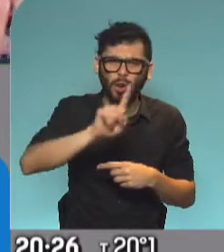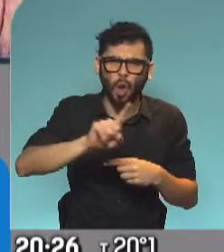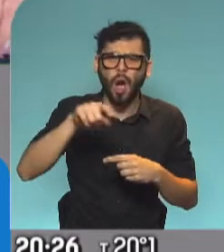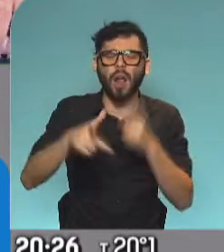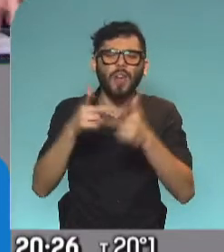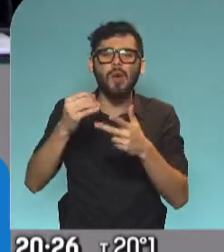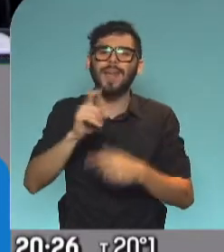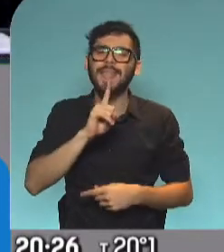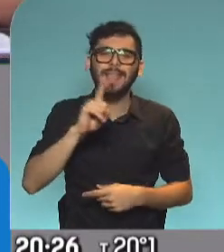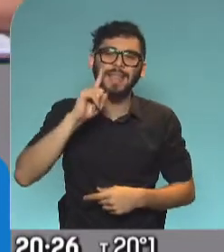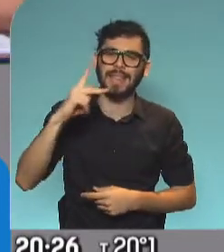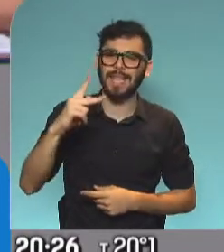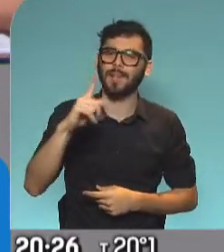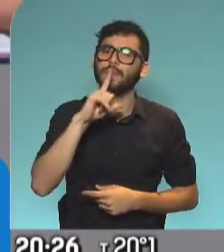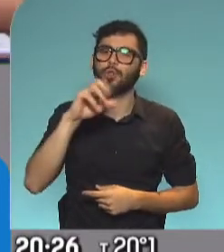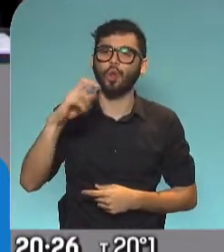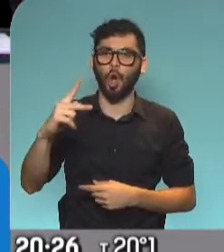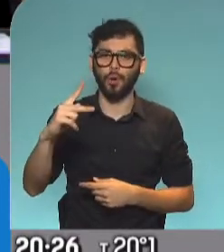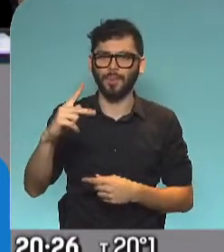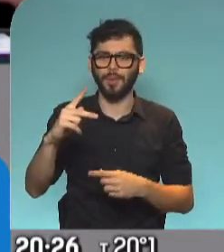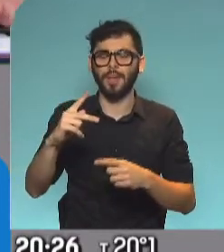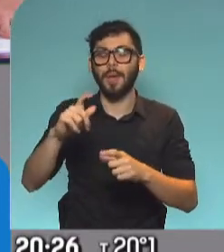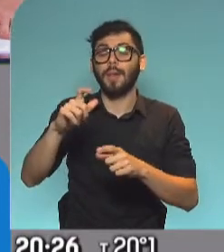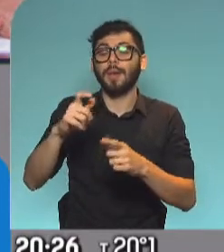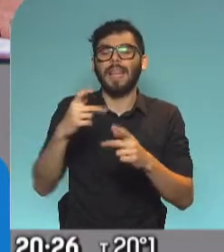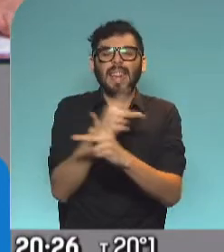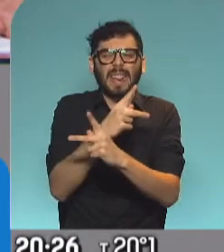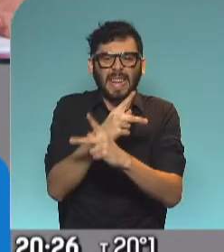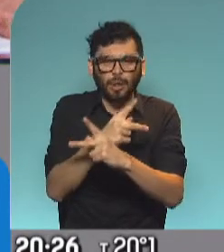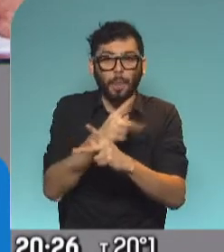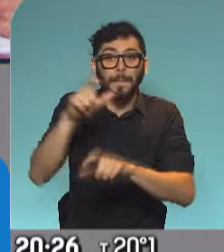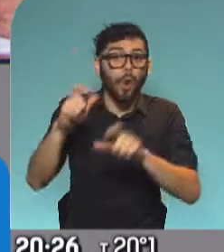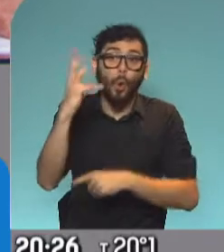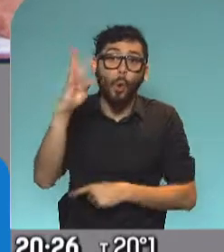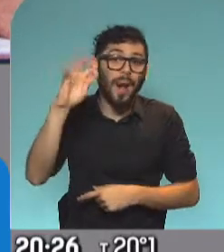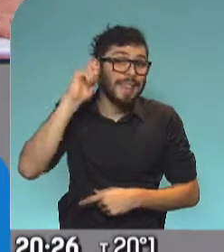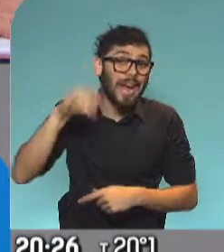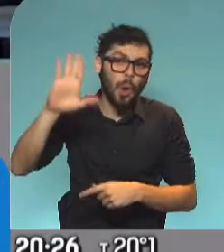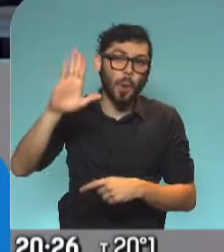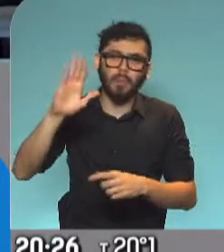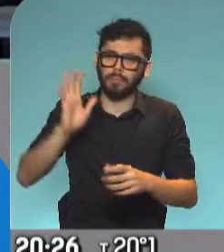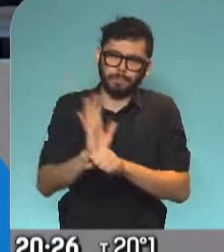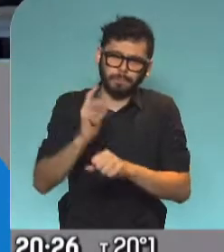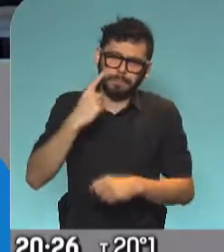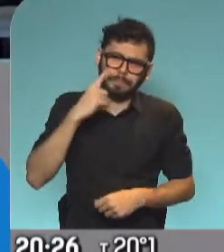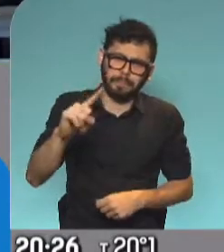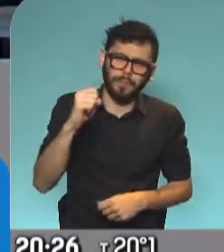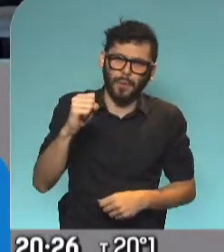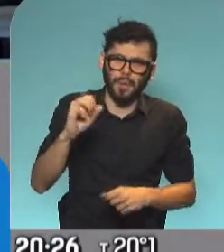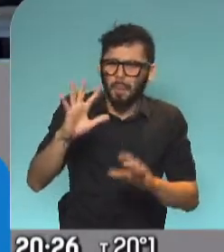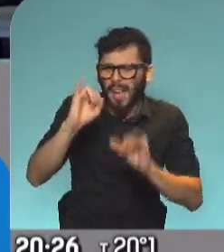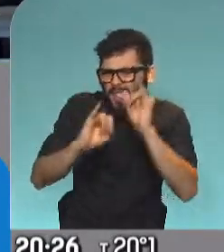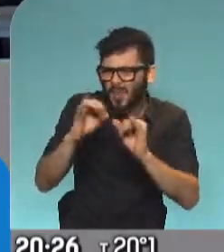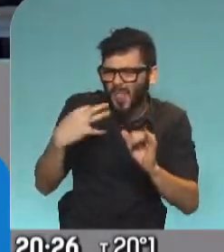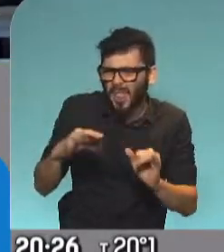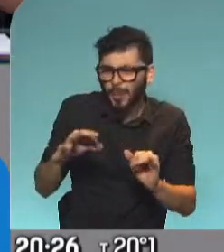que seguramente si usted es mayor de 40 años no sabe qué es. La última vez que hablamos del tema, bien me preguntaste, ¿la tenemos que definirla, tenemos que